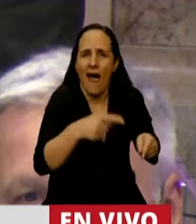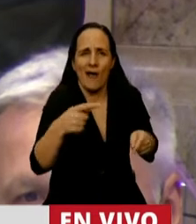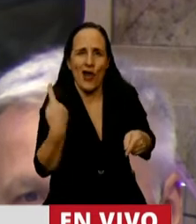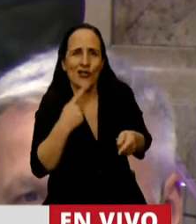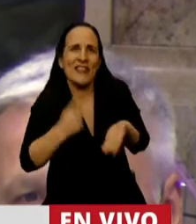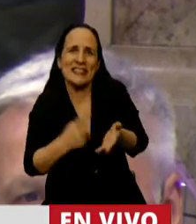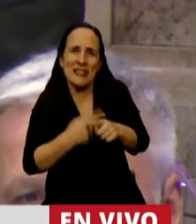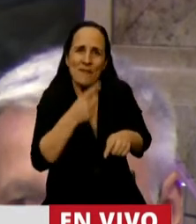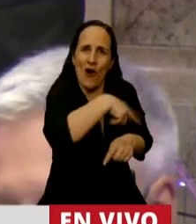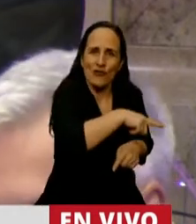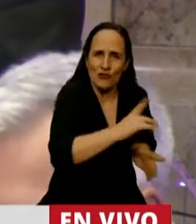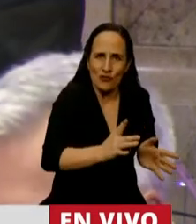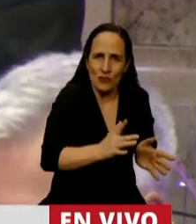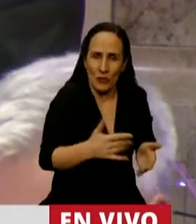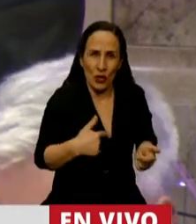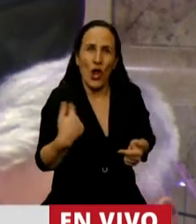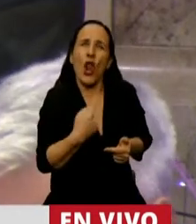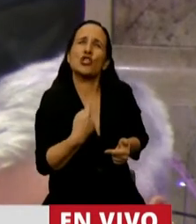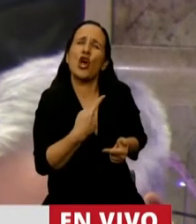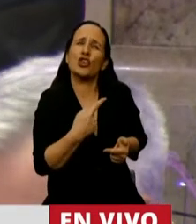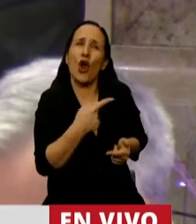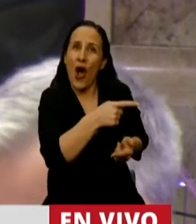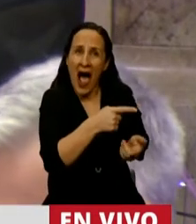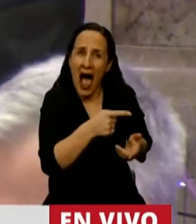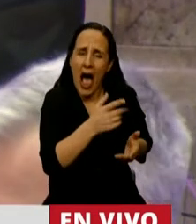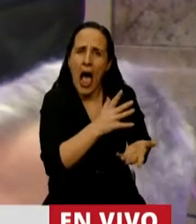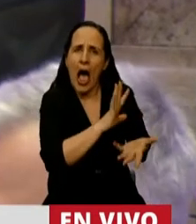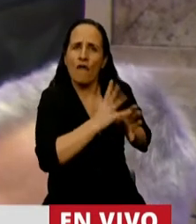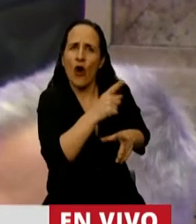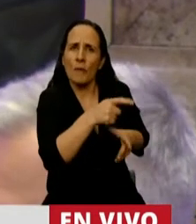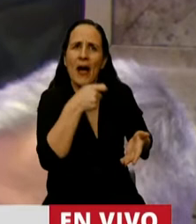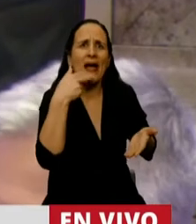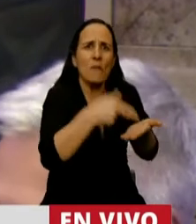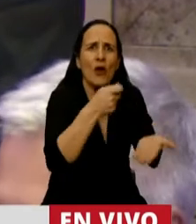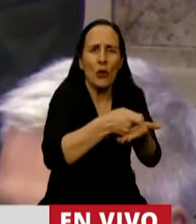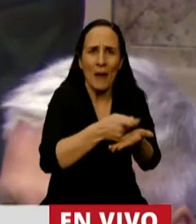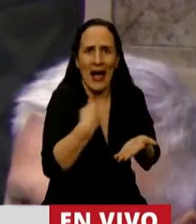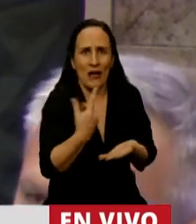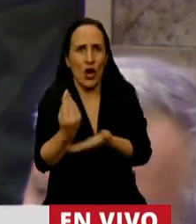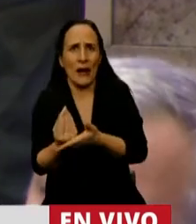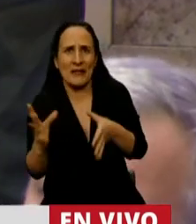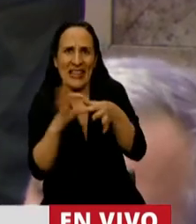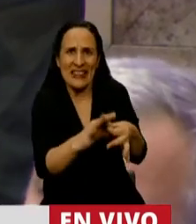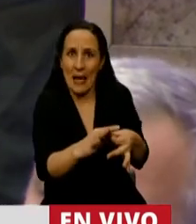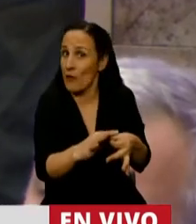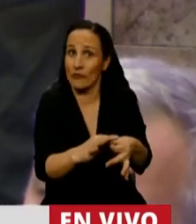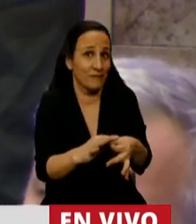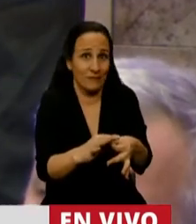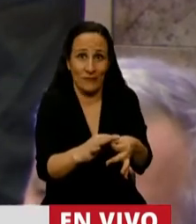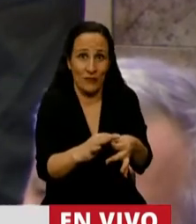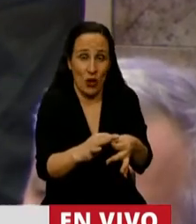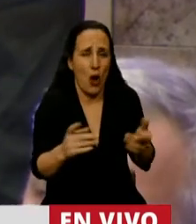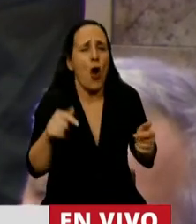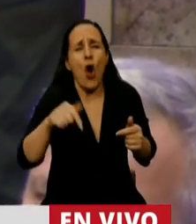está claro que no estamos representando al pueblo en su rol de contribuyente. Durante lo que resta de esta noche y la madrugada seguramente van a